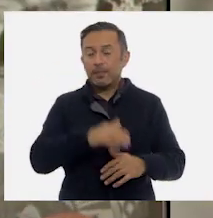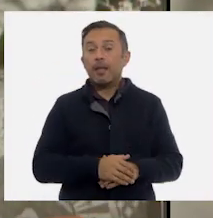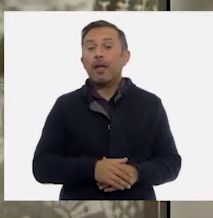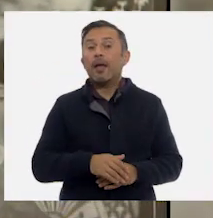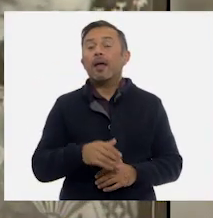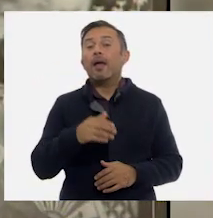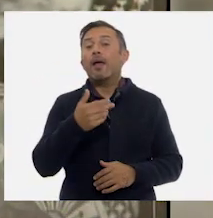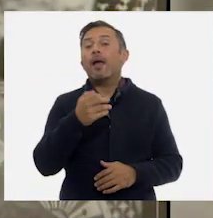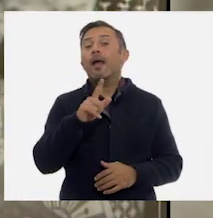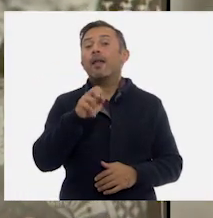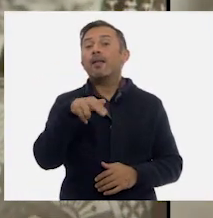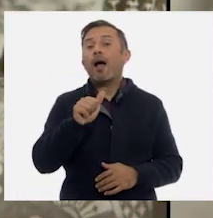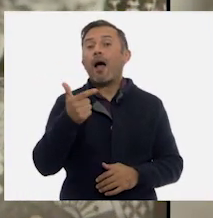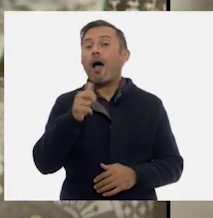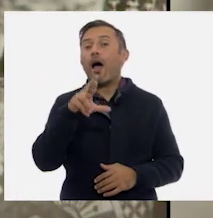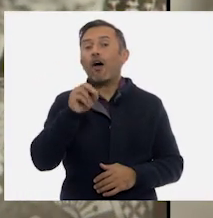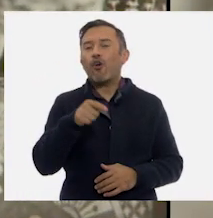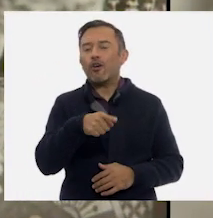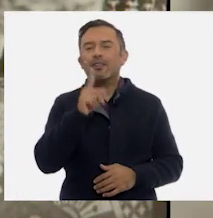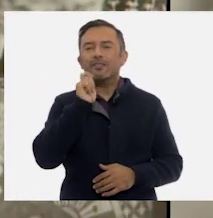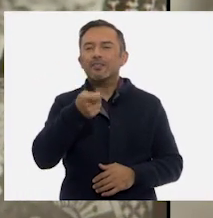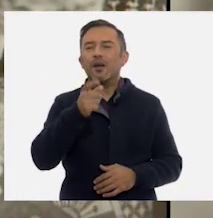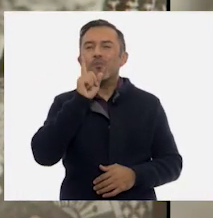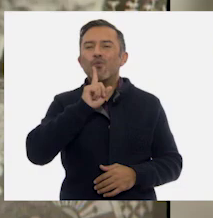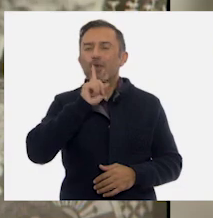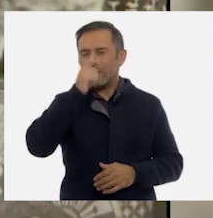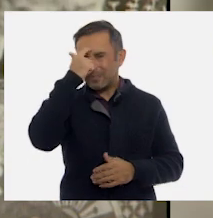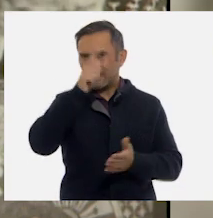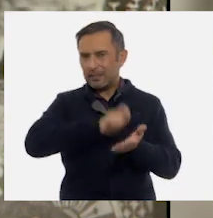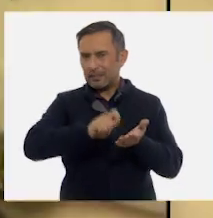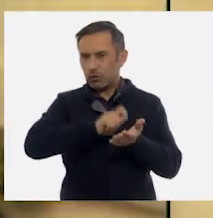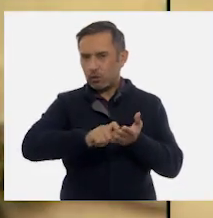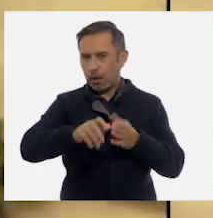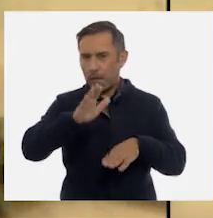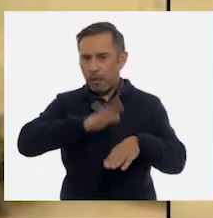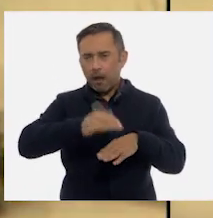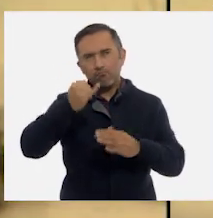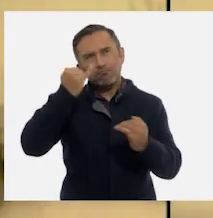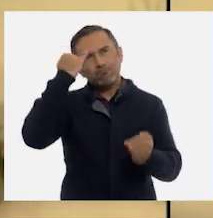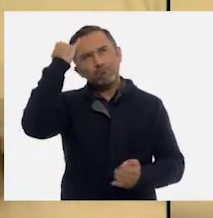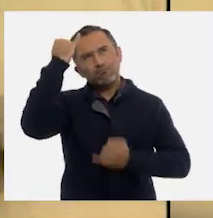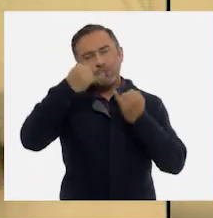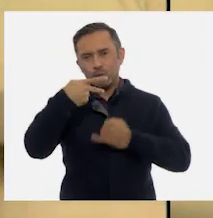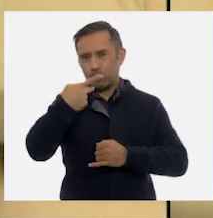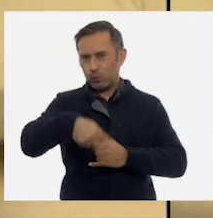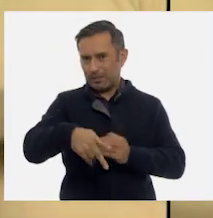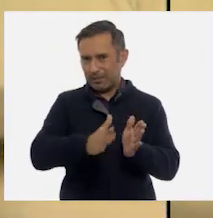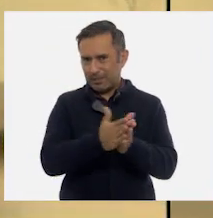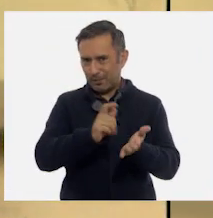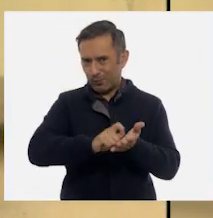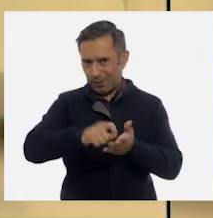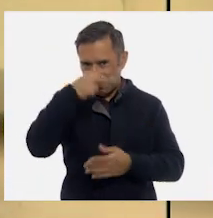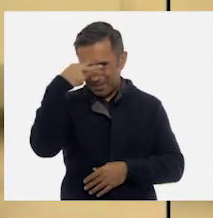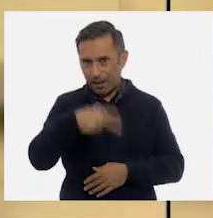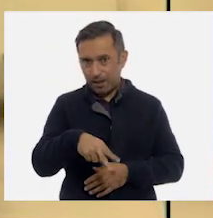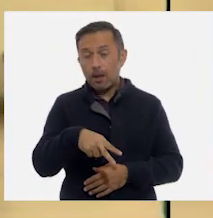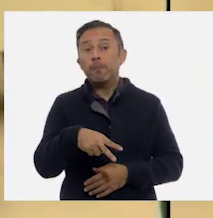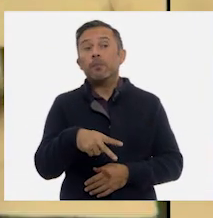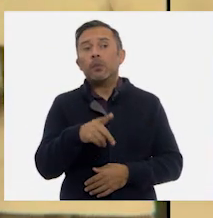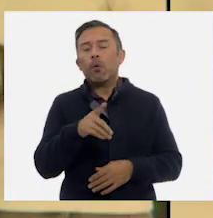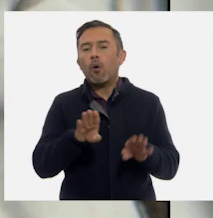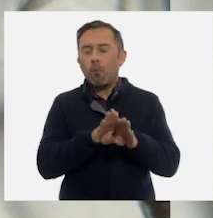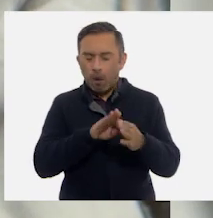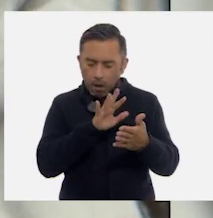escritora con la imaginación más desafiante de la literatura mexicana. Que nos hace reír, nos hace soñar, nos enseña